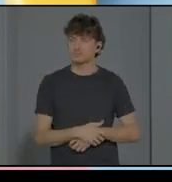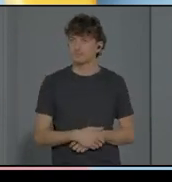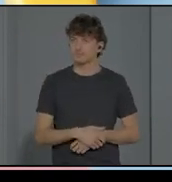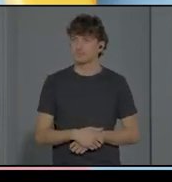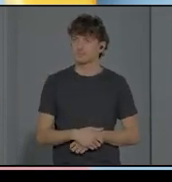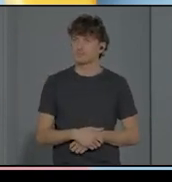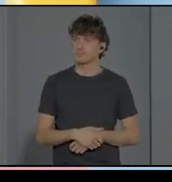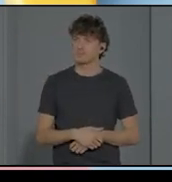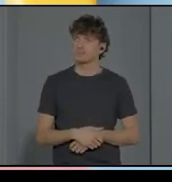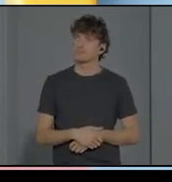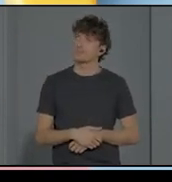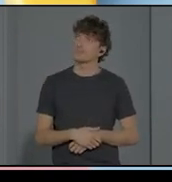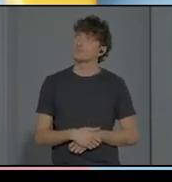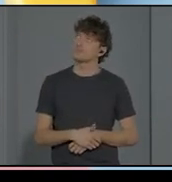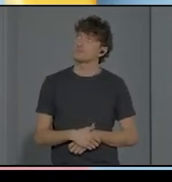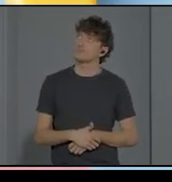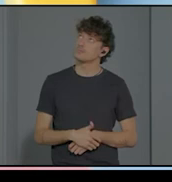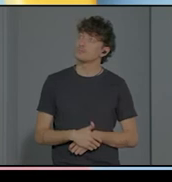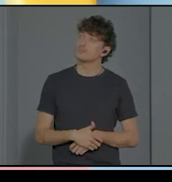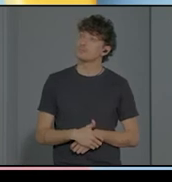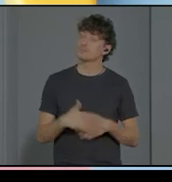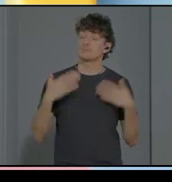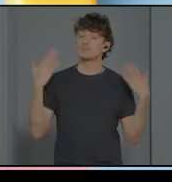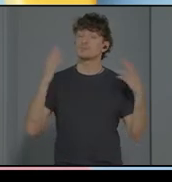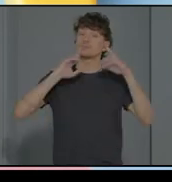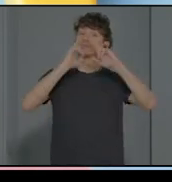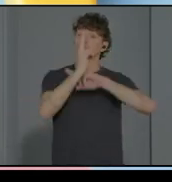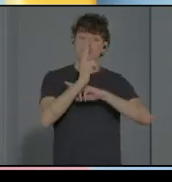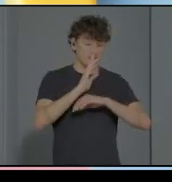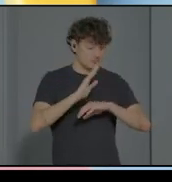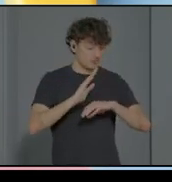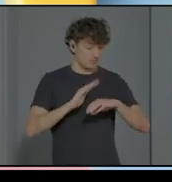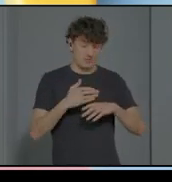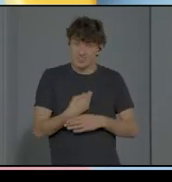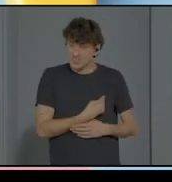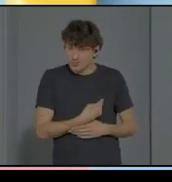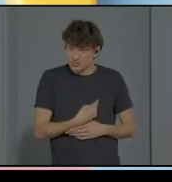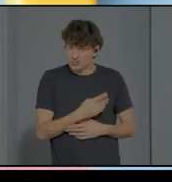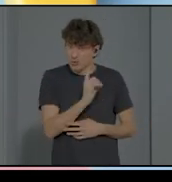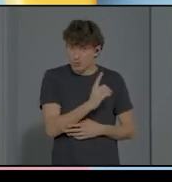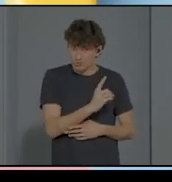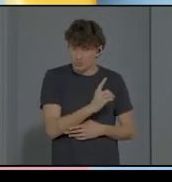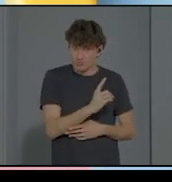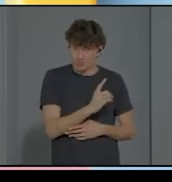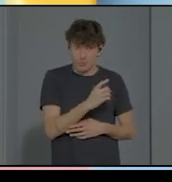Y esta respuesta no es solo para los niños. Aquí vemos a un cachorro de león. El león es un animal muy territorial.